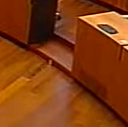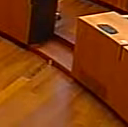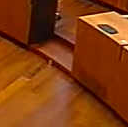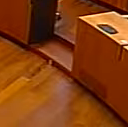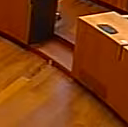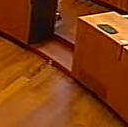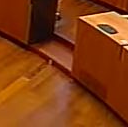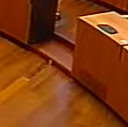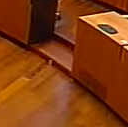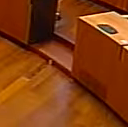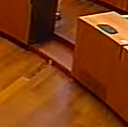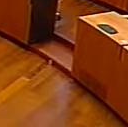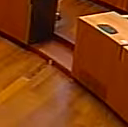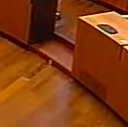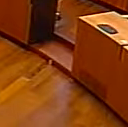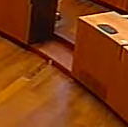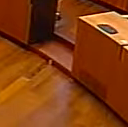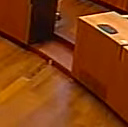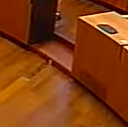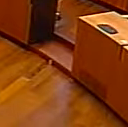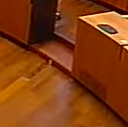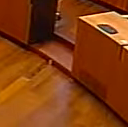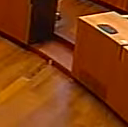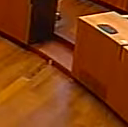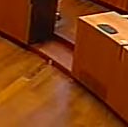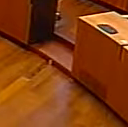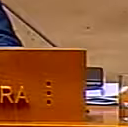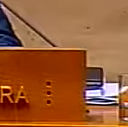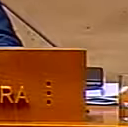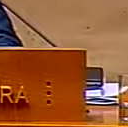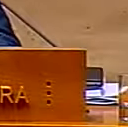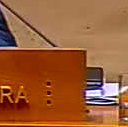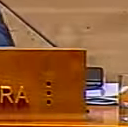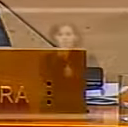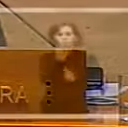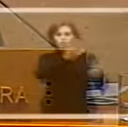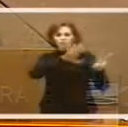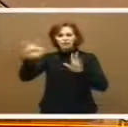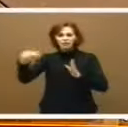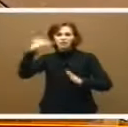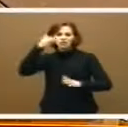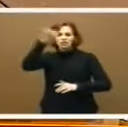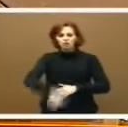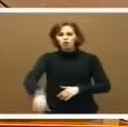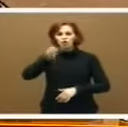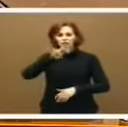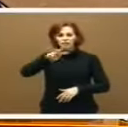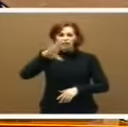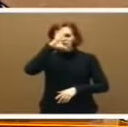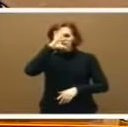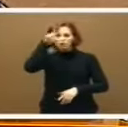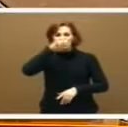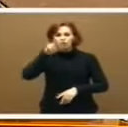Buenos días, señorías. Damos comienzo a la sesión plenaria número 70 correspondiente al día de hoy, 13 de febrero del año